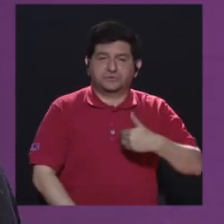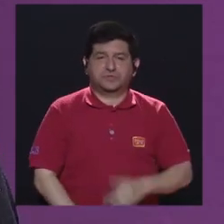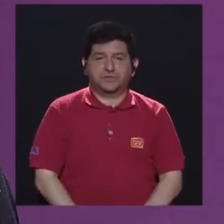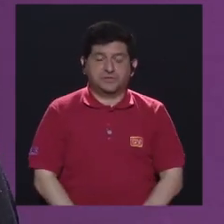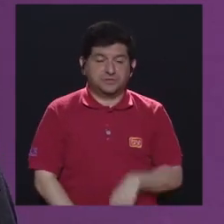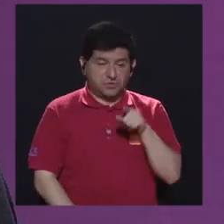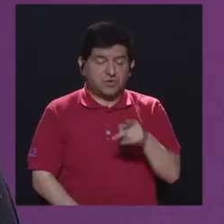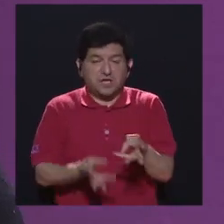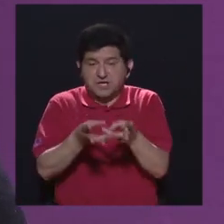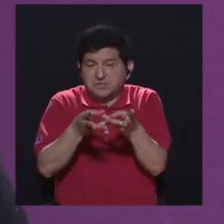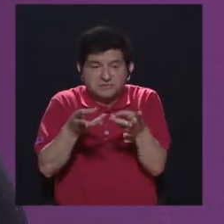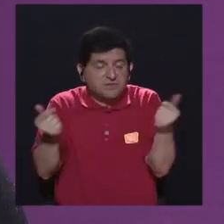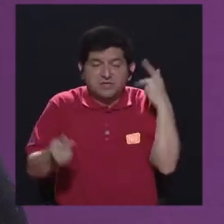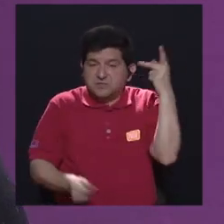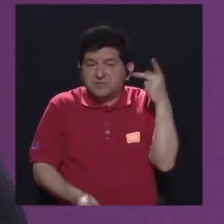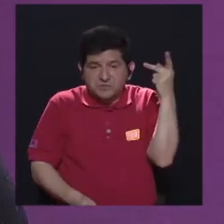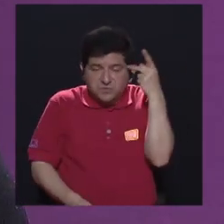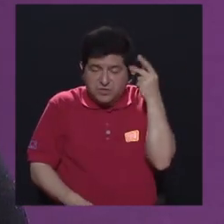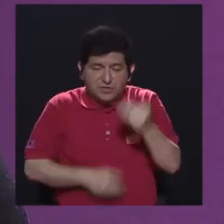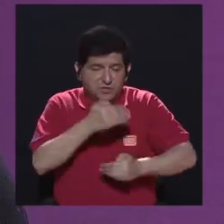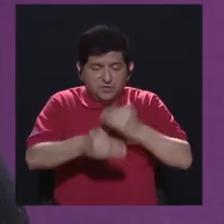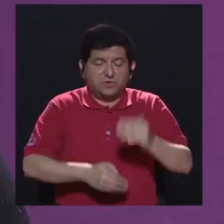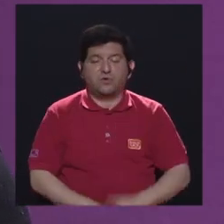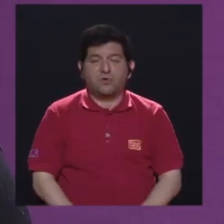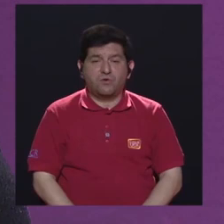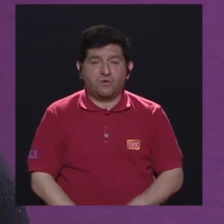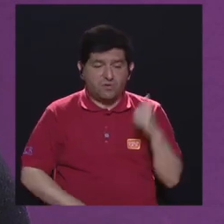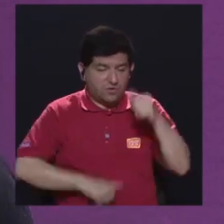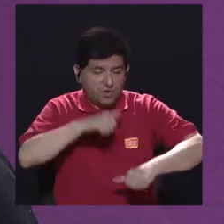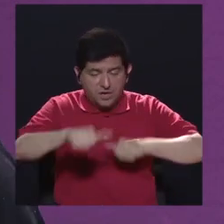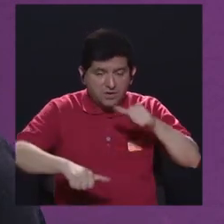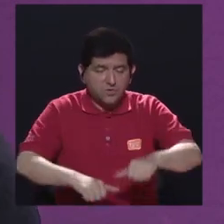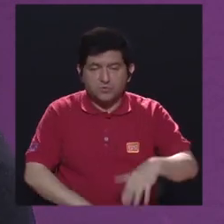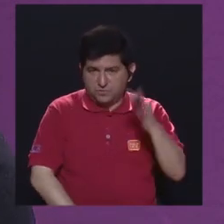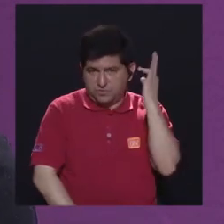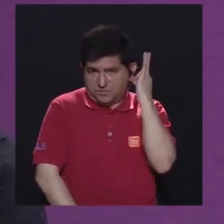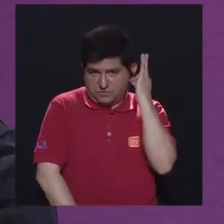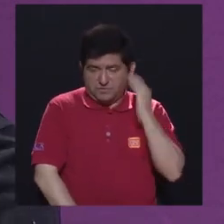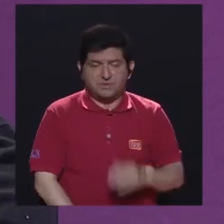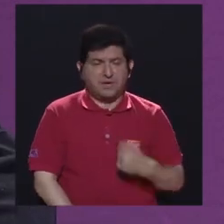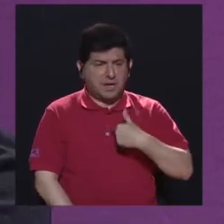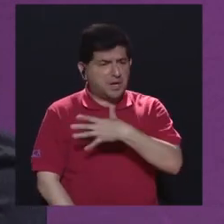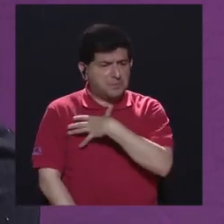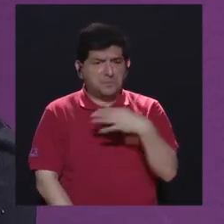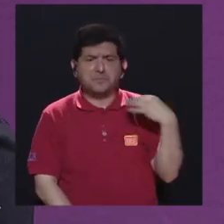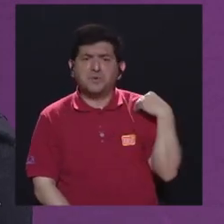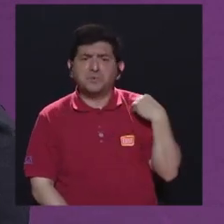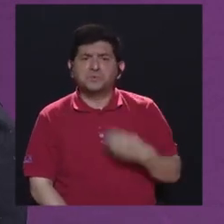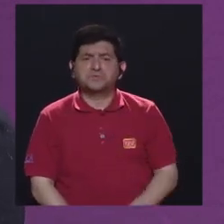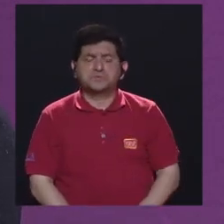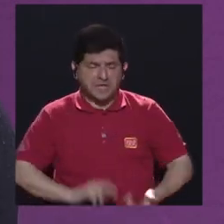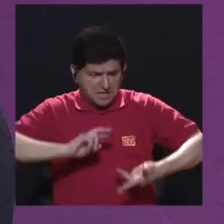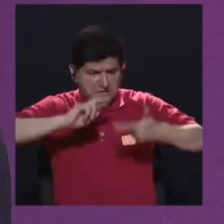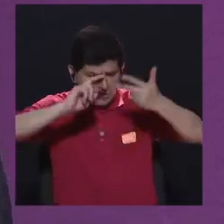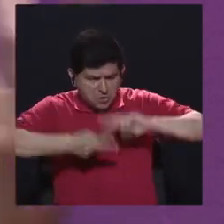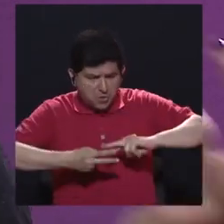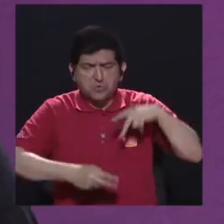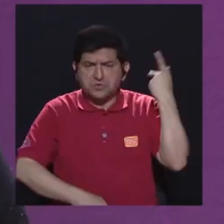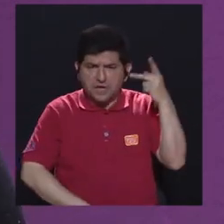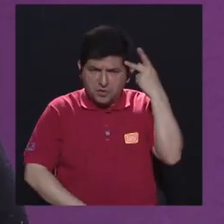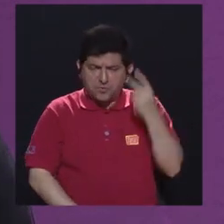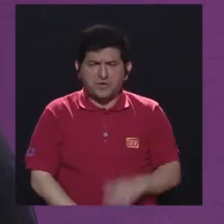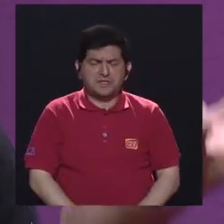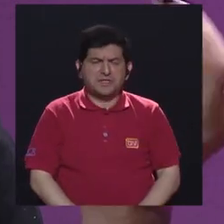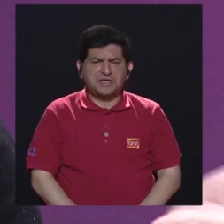siendo despolitizado como en el feminismo, que es lo que me gusta de eso, que es lo contrario que tendría la política